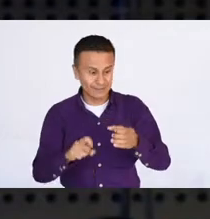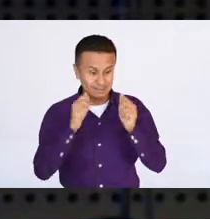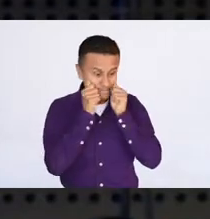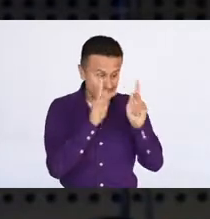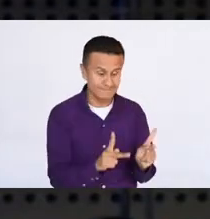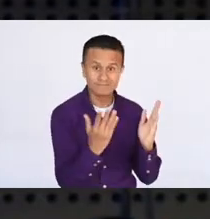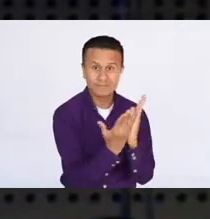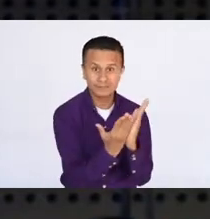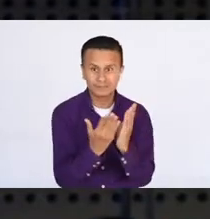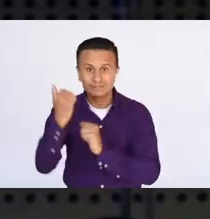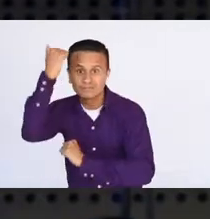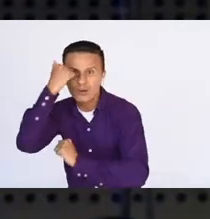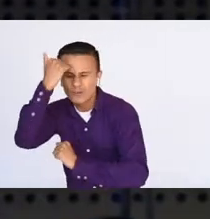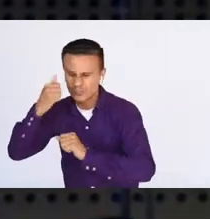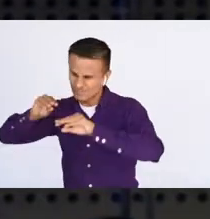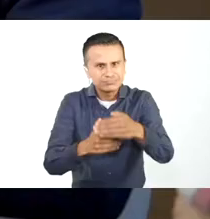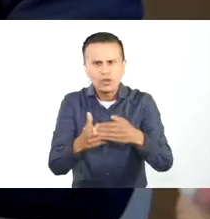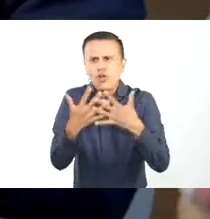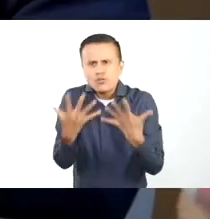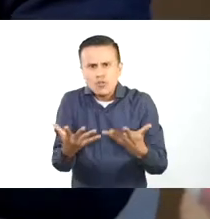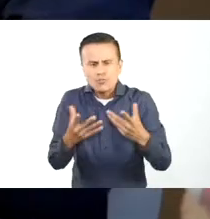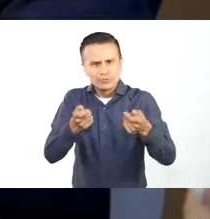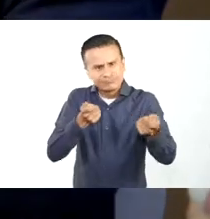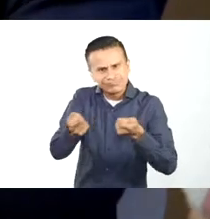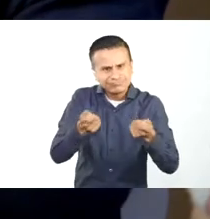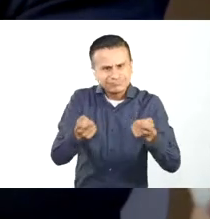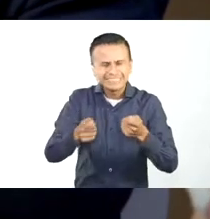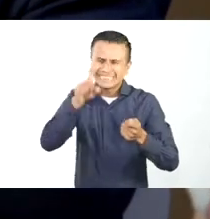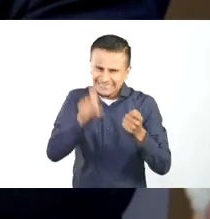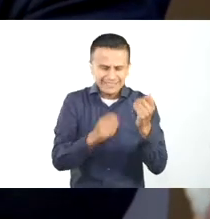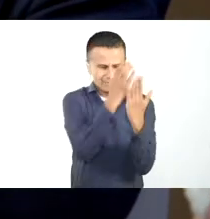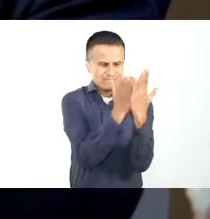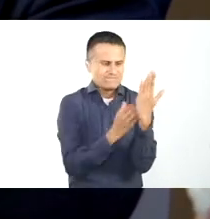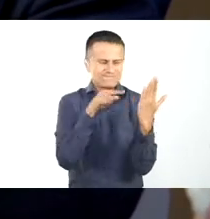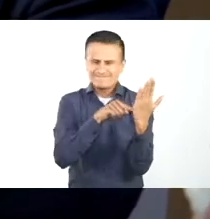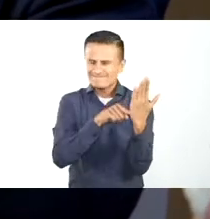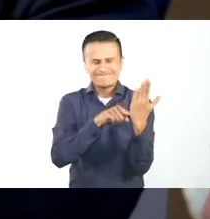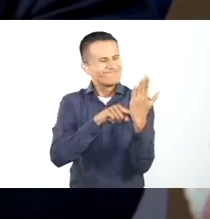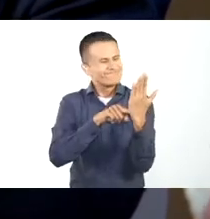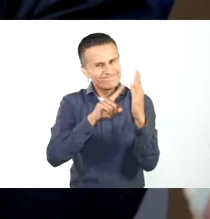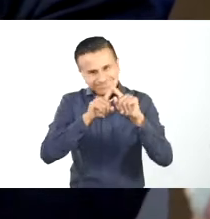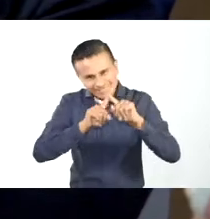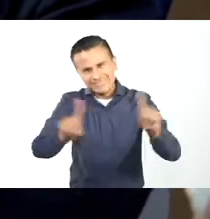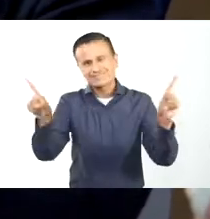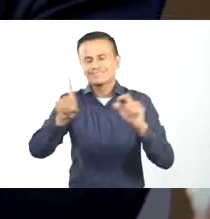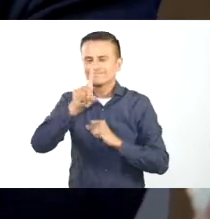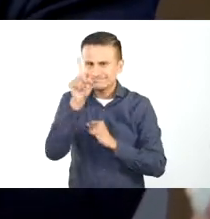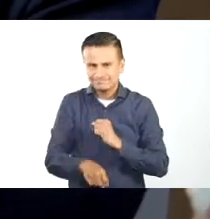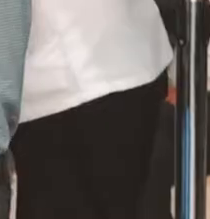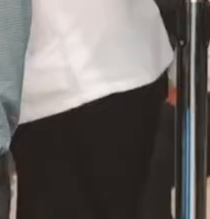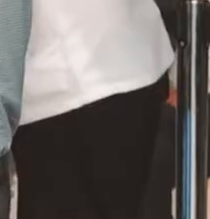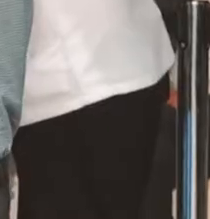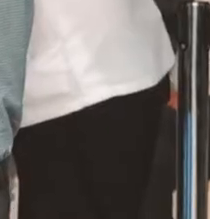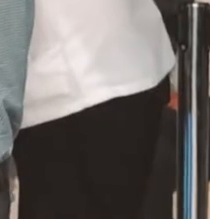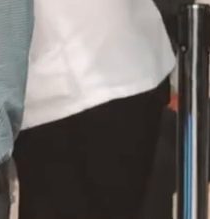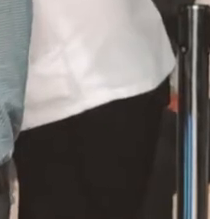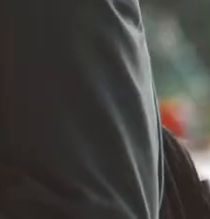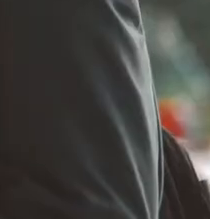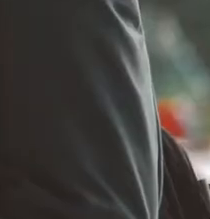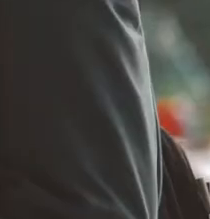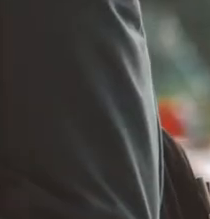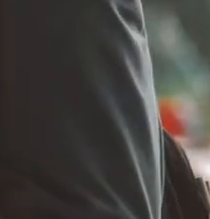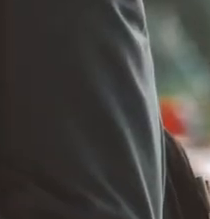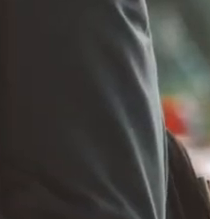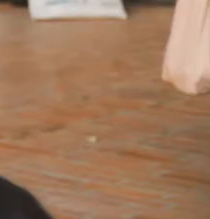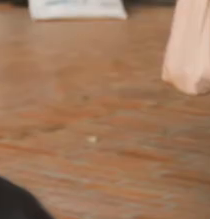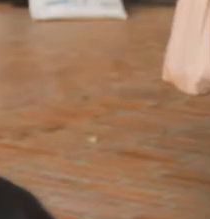from education, inclusive and quality education. Para gestionar este nuevo sistema necesitamos un currículum diferente.